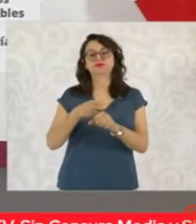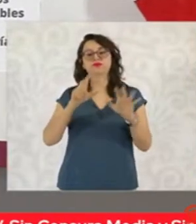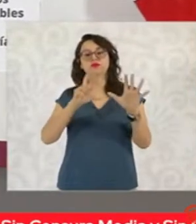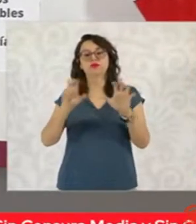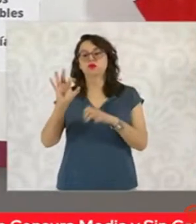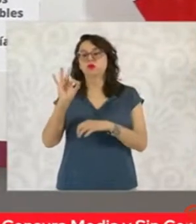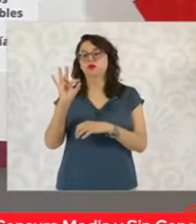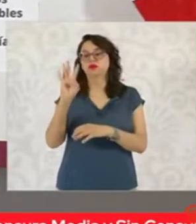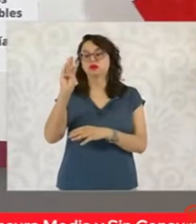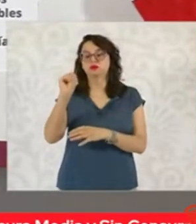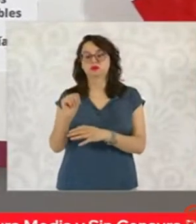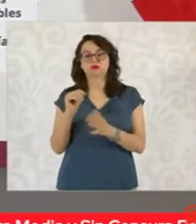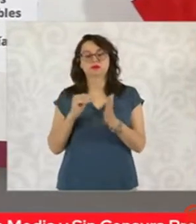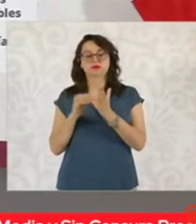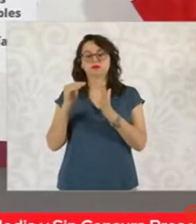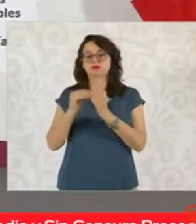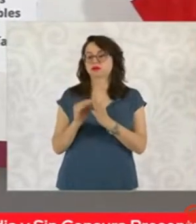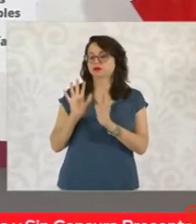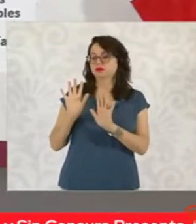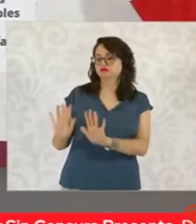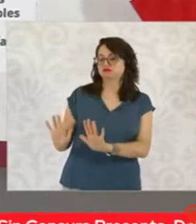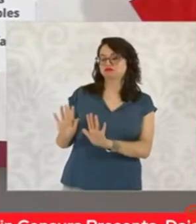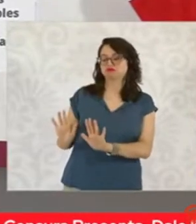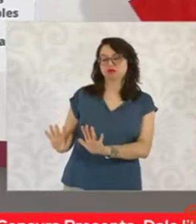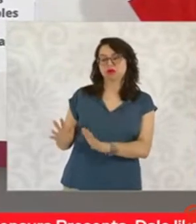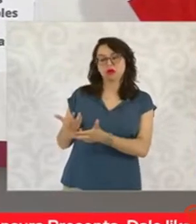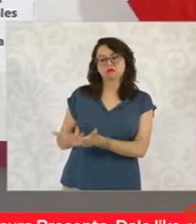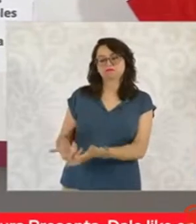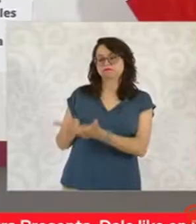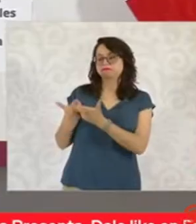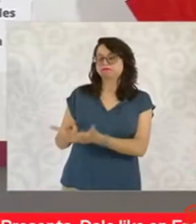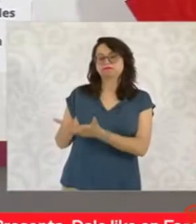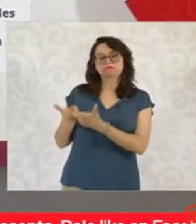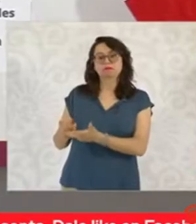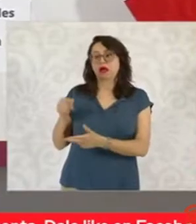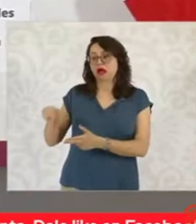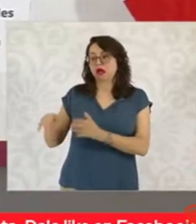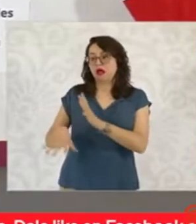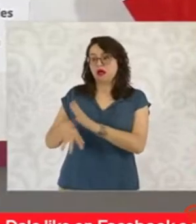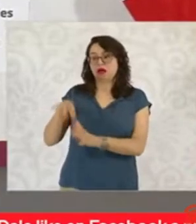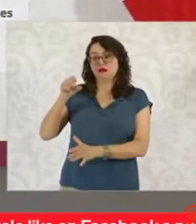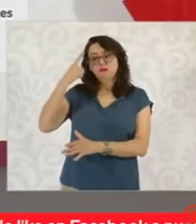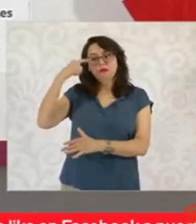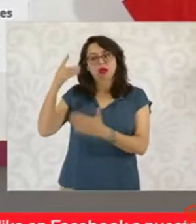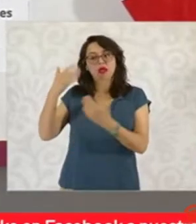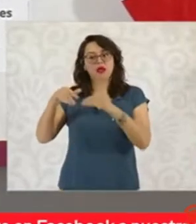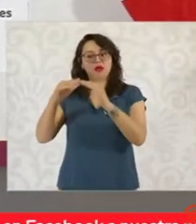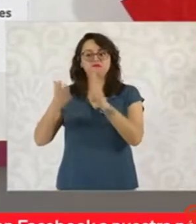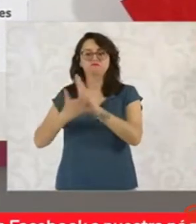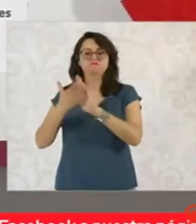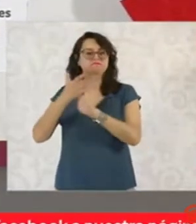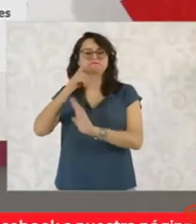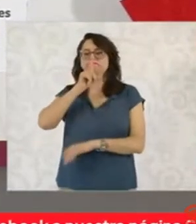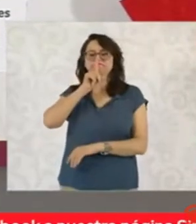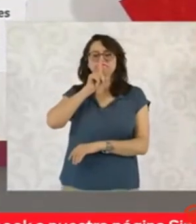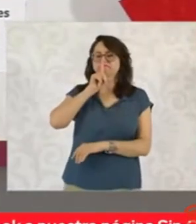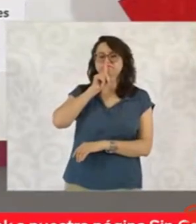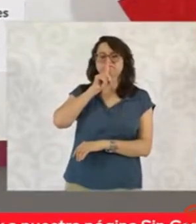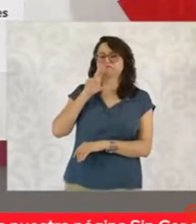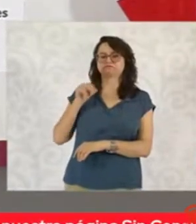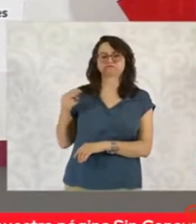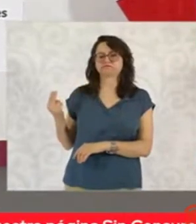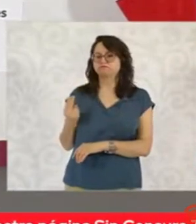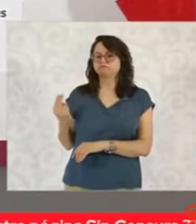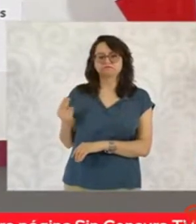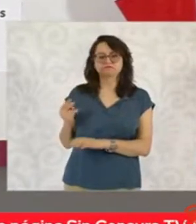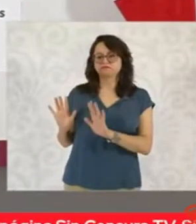va a tocar el fondo de vivienda para la construcción de viviendas. Y lo que hoy tenemos en tesorería va a pasar